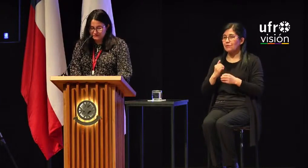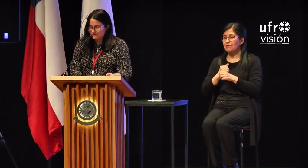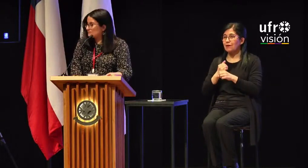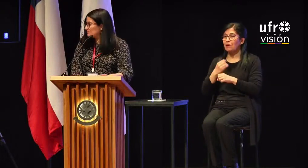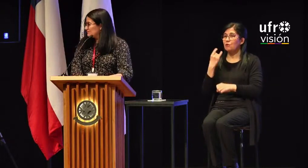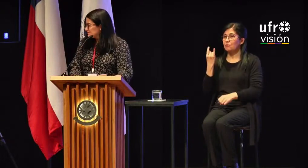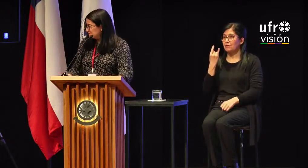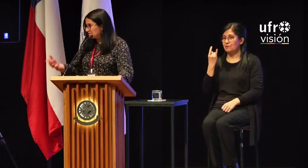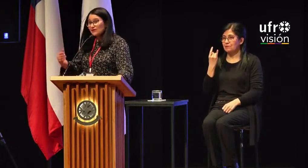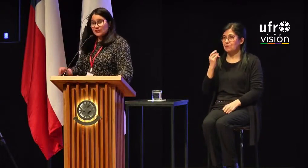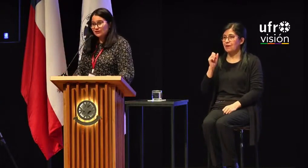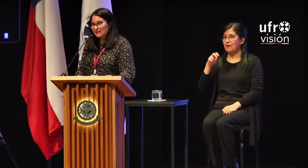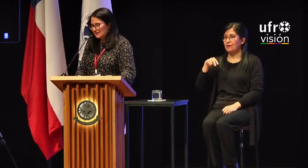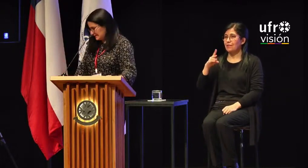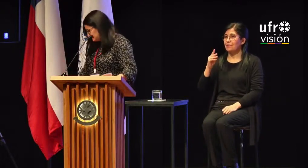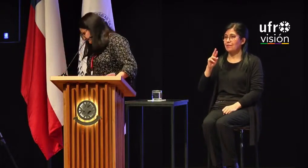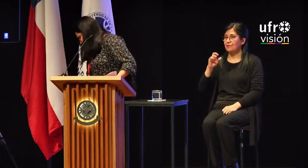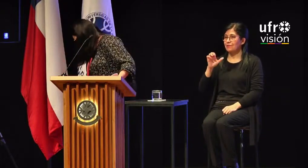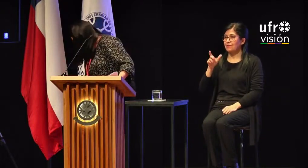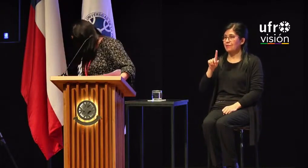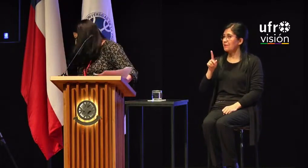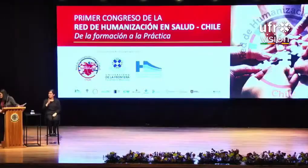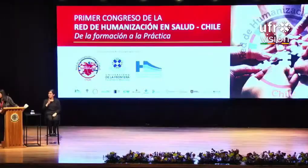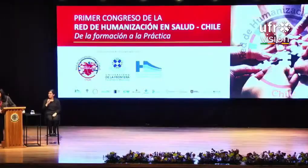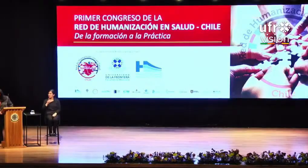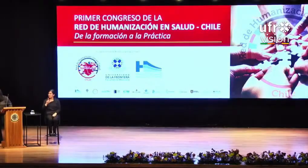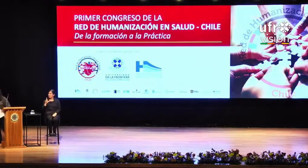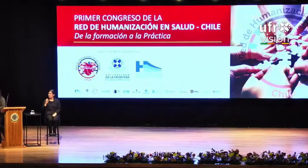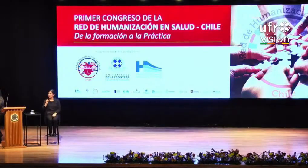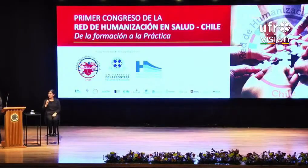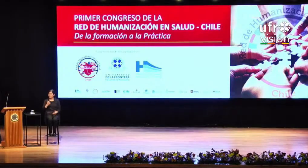Bello. Los dejo con Naldi.